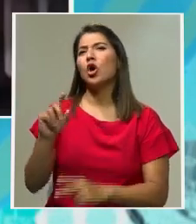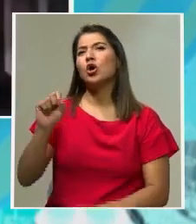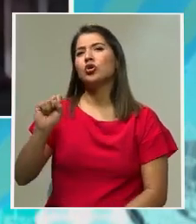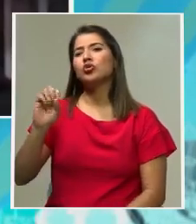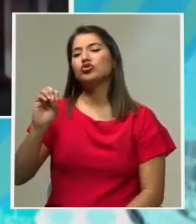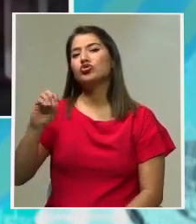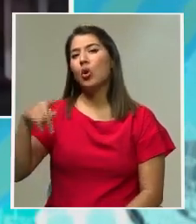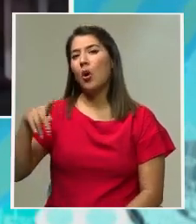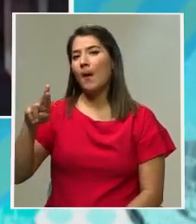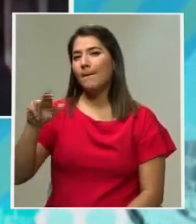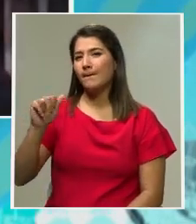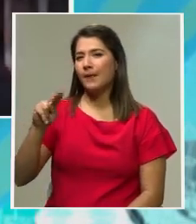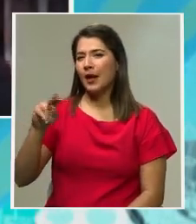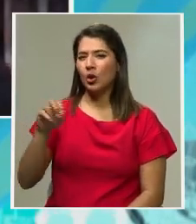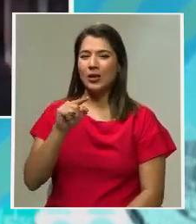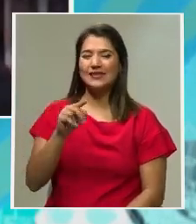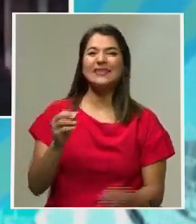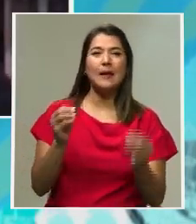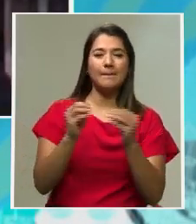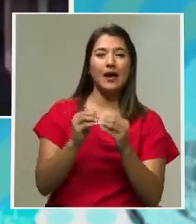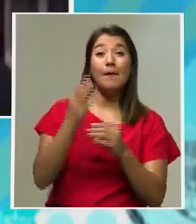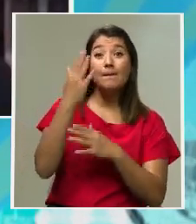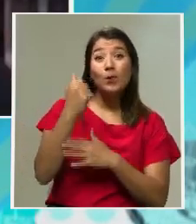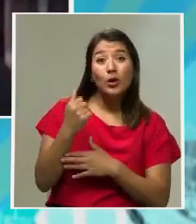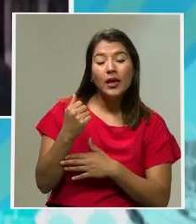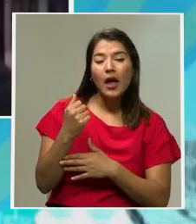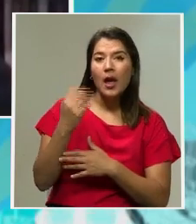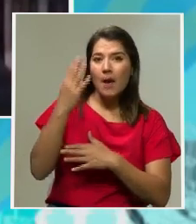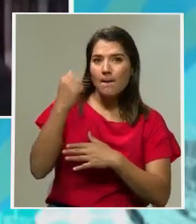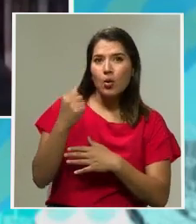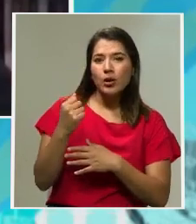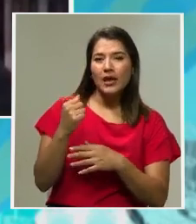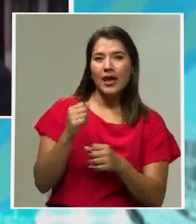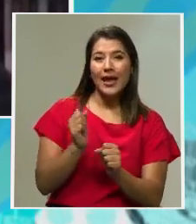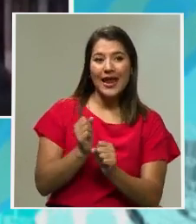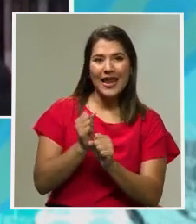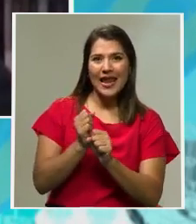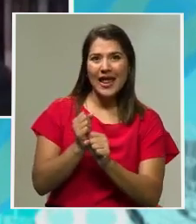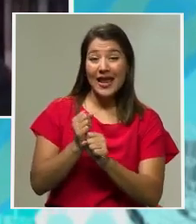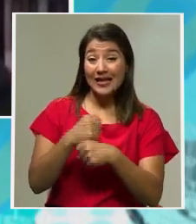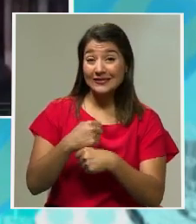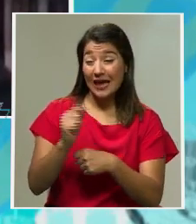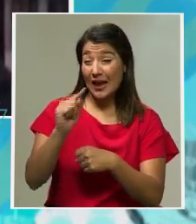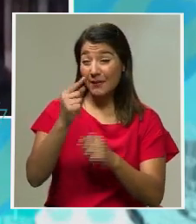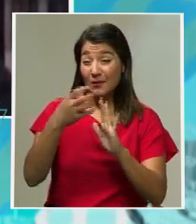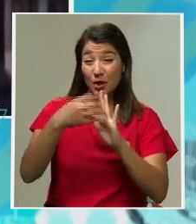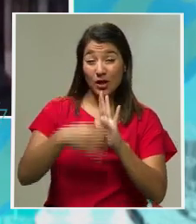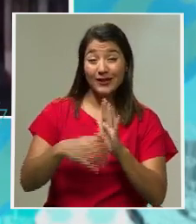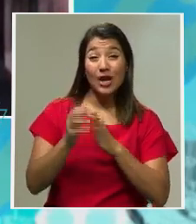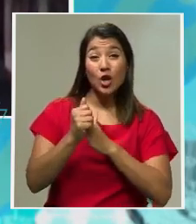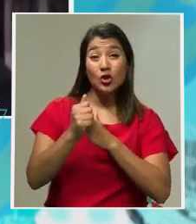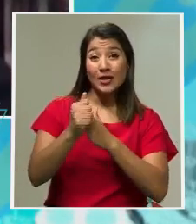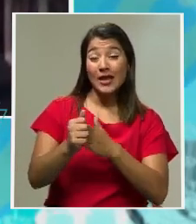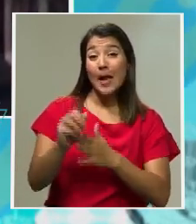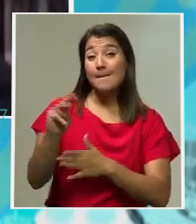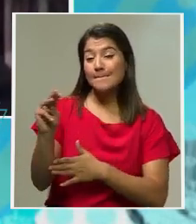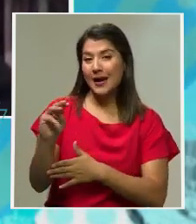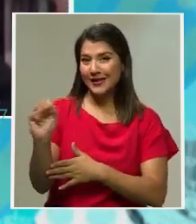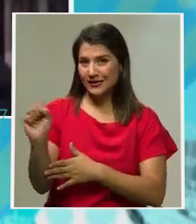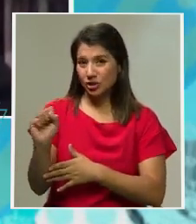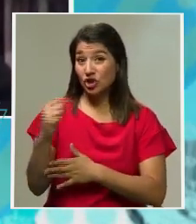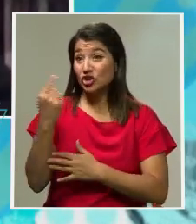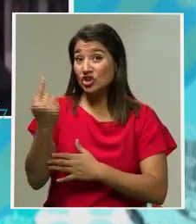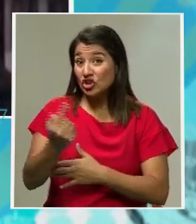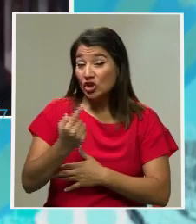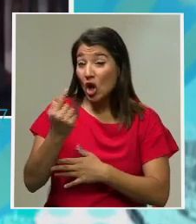yo, me agarró justamente porque la producía y el primer capítulo lo dirigía Martin Scorsese. Solo el piloto costó